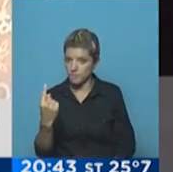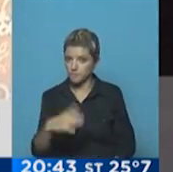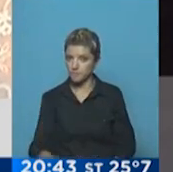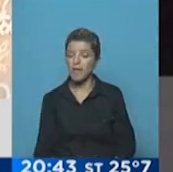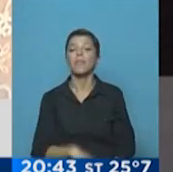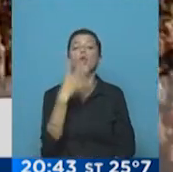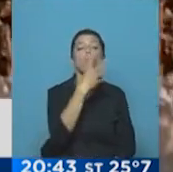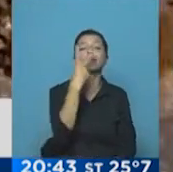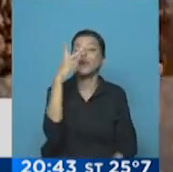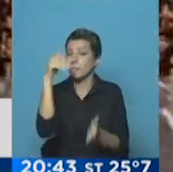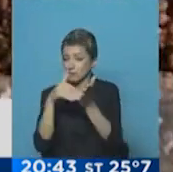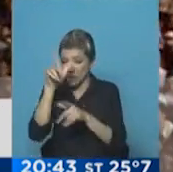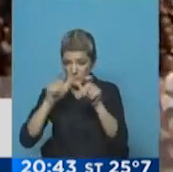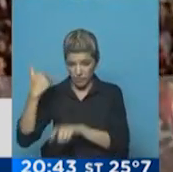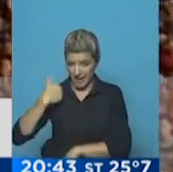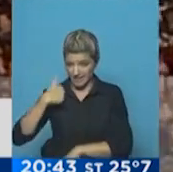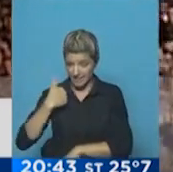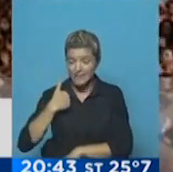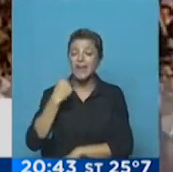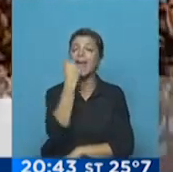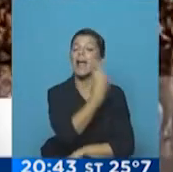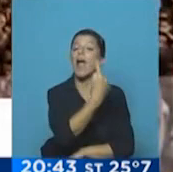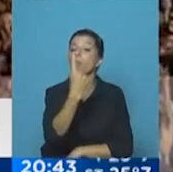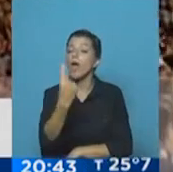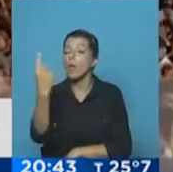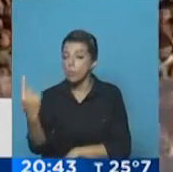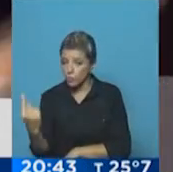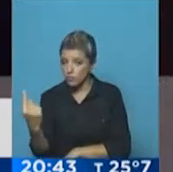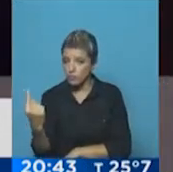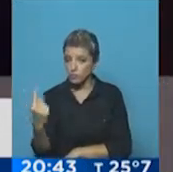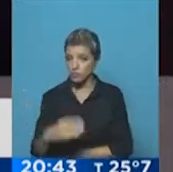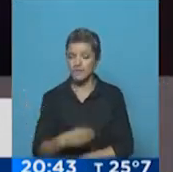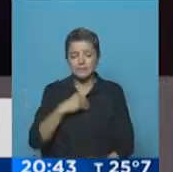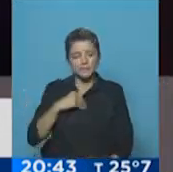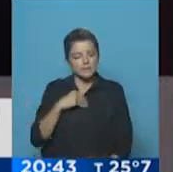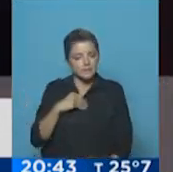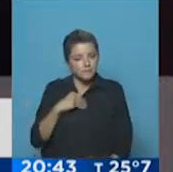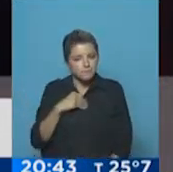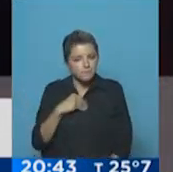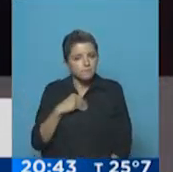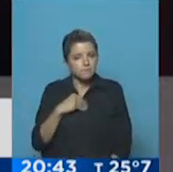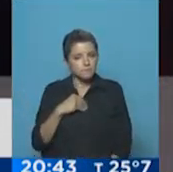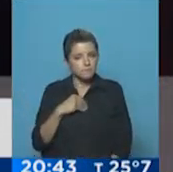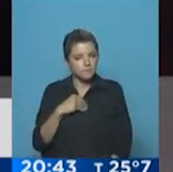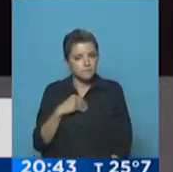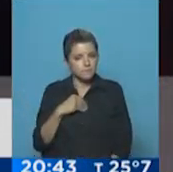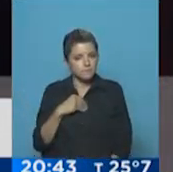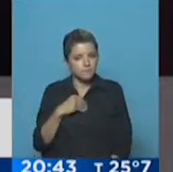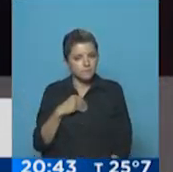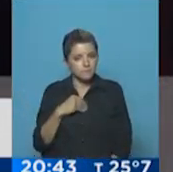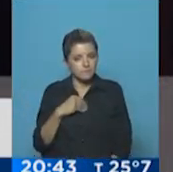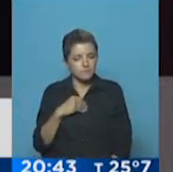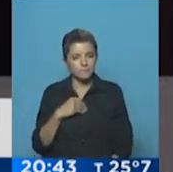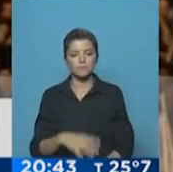esos 42 millones de argentinos, sienta que